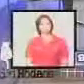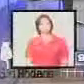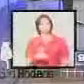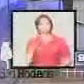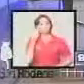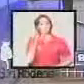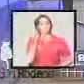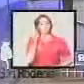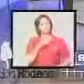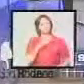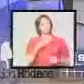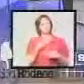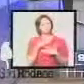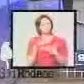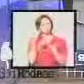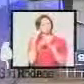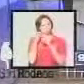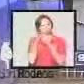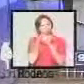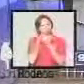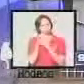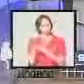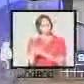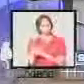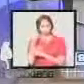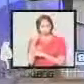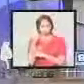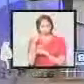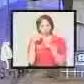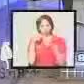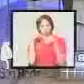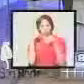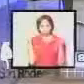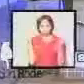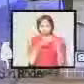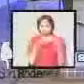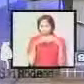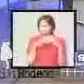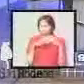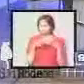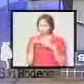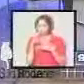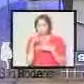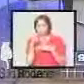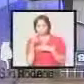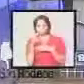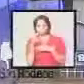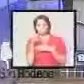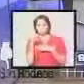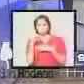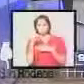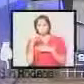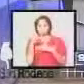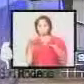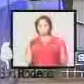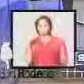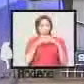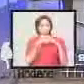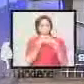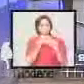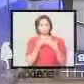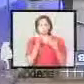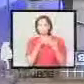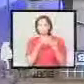Carlos, poder tener datos como estos, de que en el 2013 se le dio solución de vivienda a 233 familias que no eran sujetas